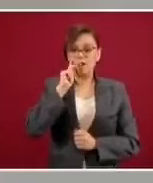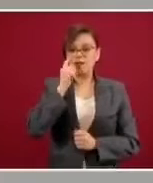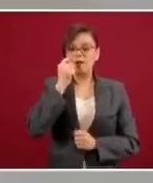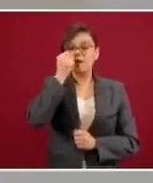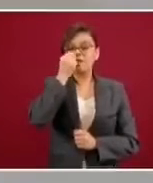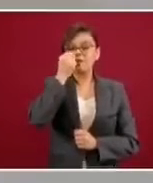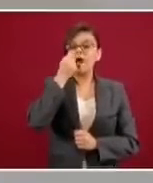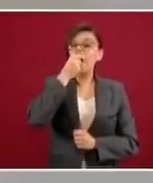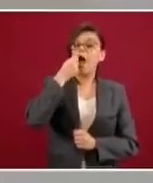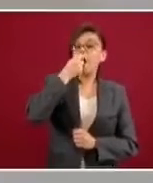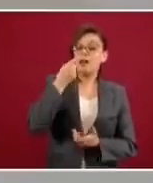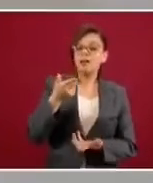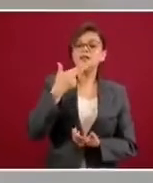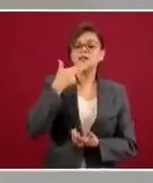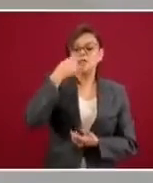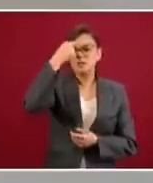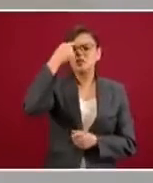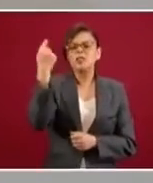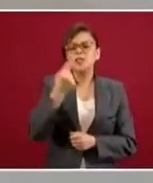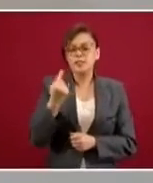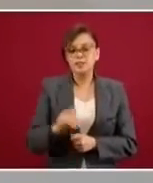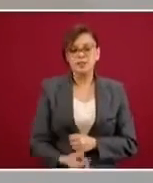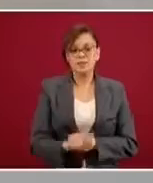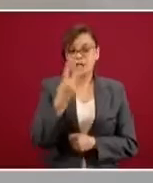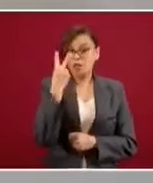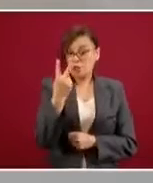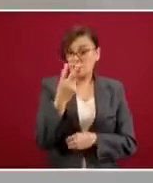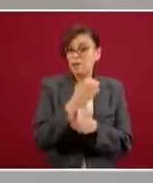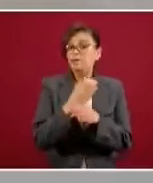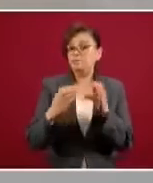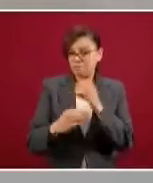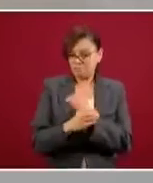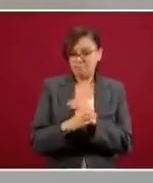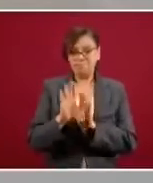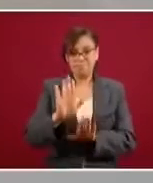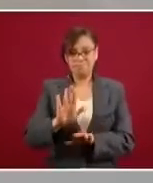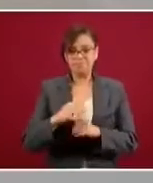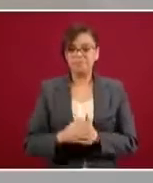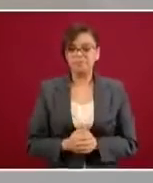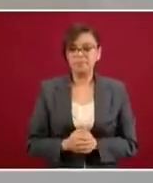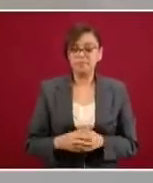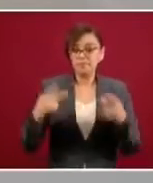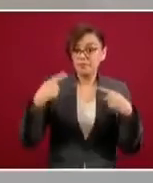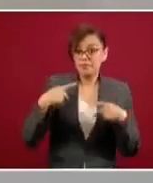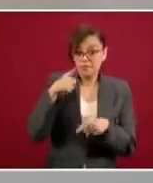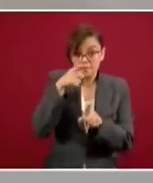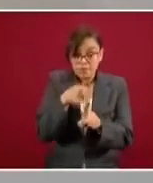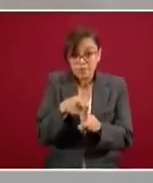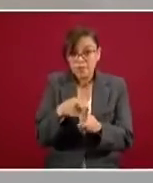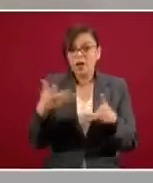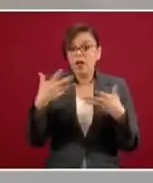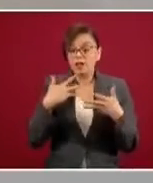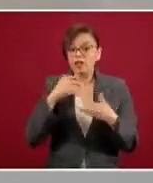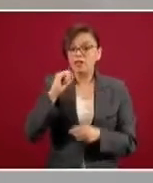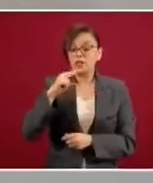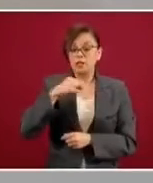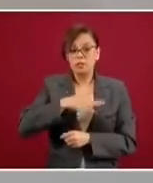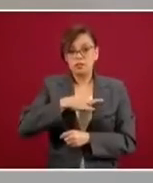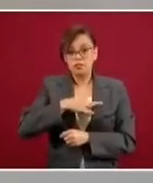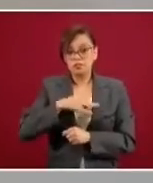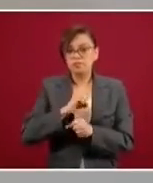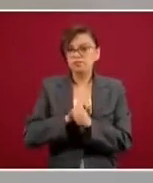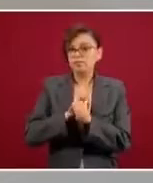sirve básicamente para saber dos cosas: si la persona tiene o no tiene infección por el nuevo coronavirus